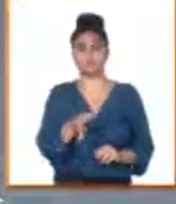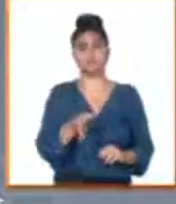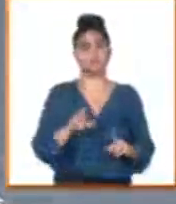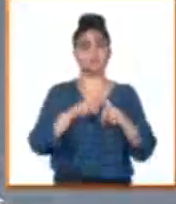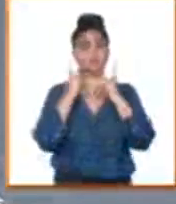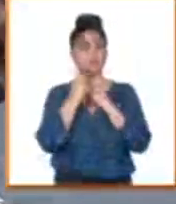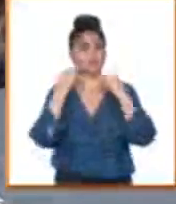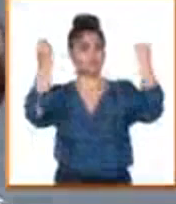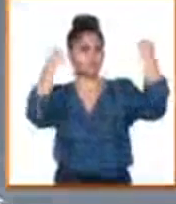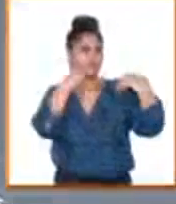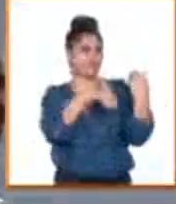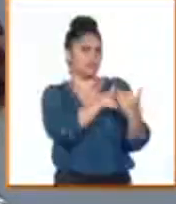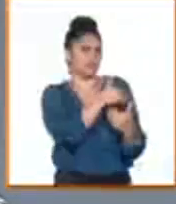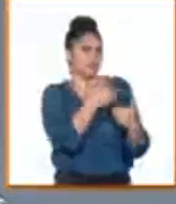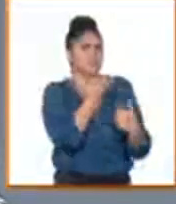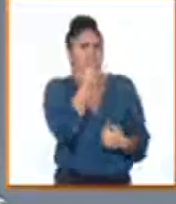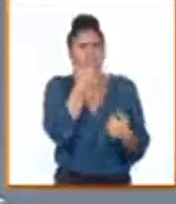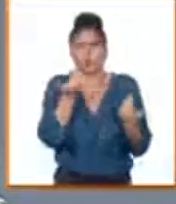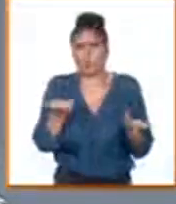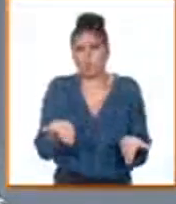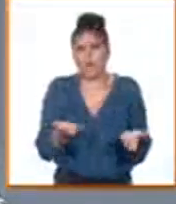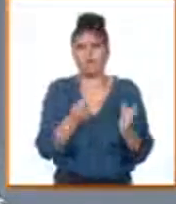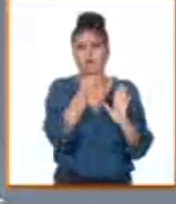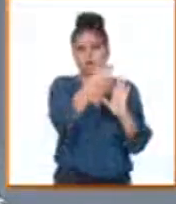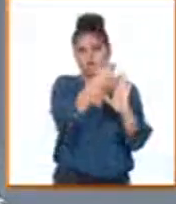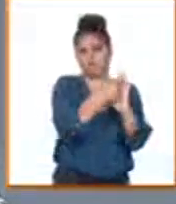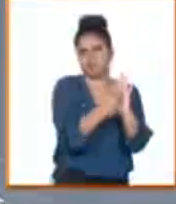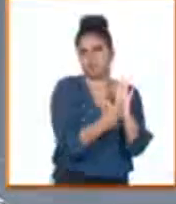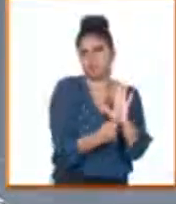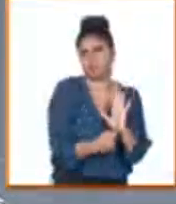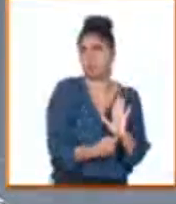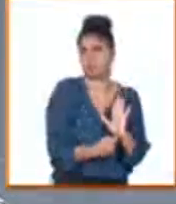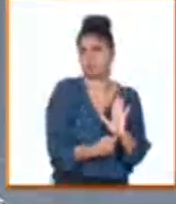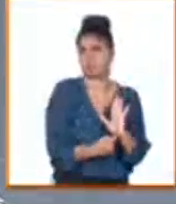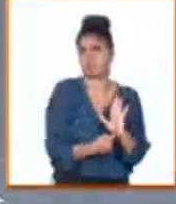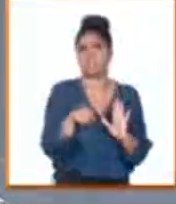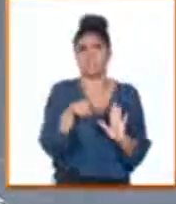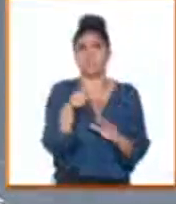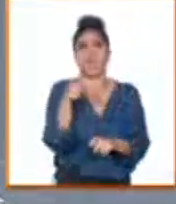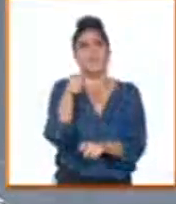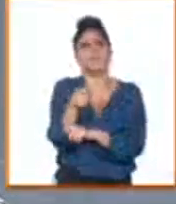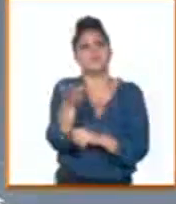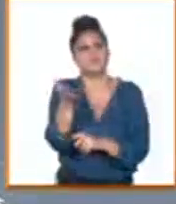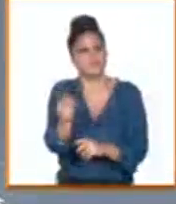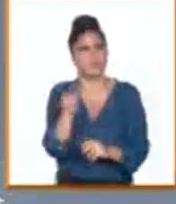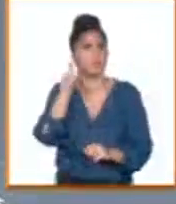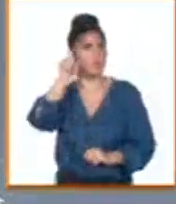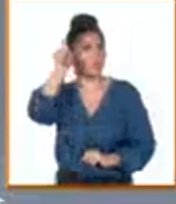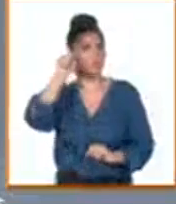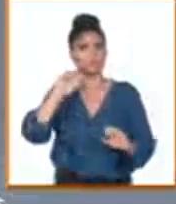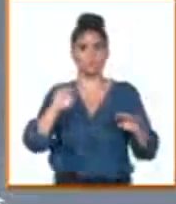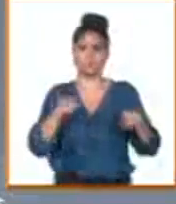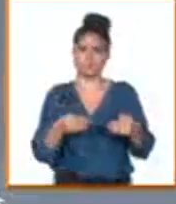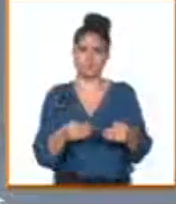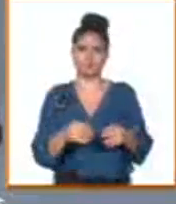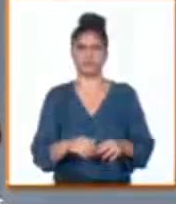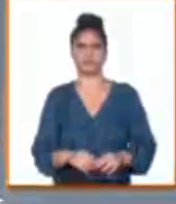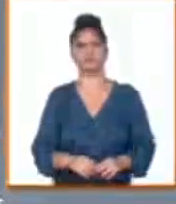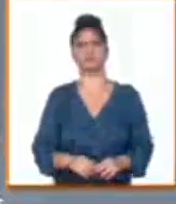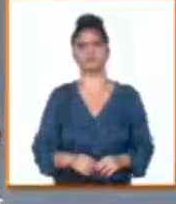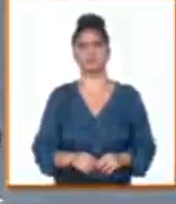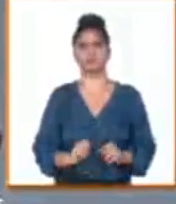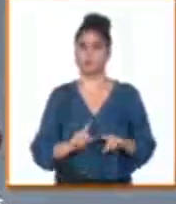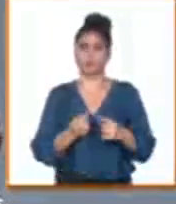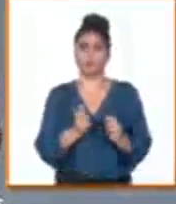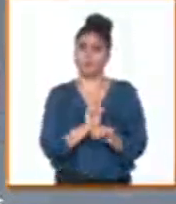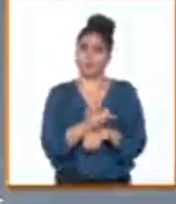receptor crítico o un actor crítico ante la comunicación? Entonces hay que enseñarlo. Y quiero cerrar mi intervención, Randy, porque sé que estamos corto de tiempo y